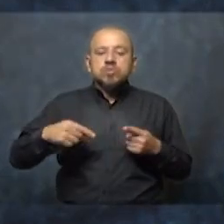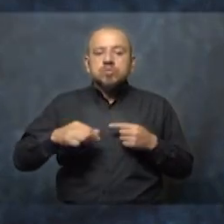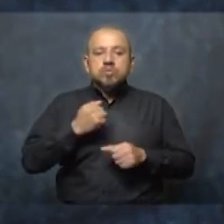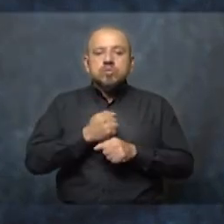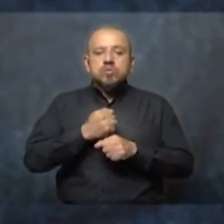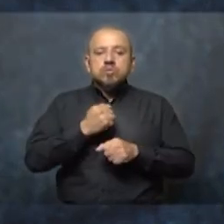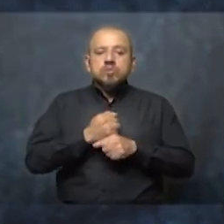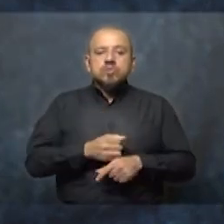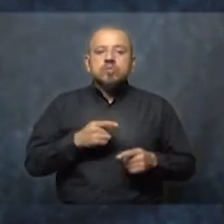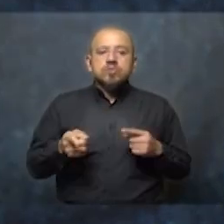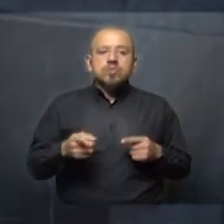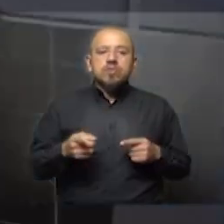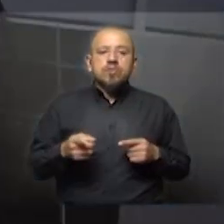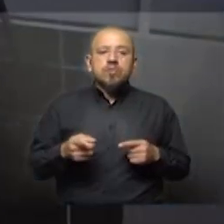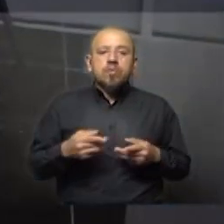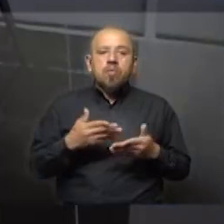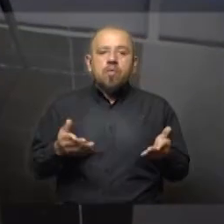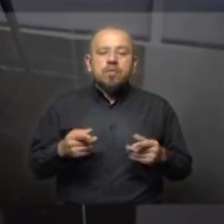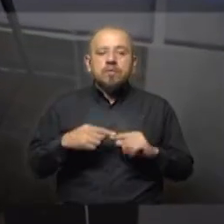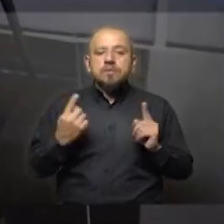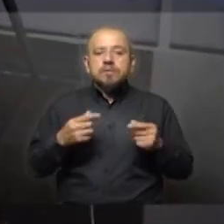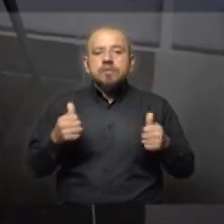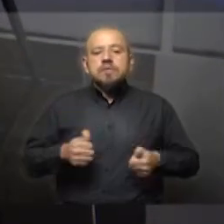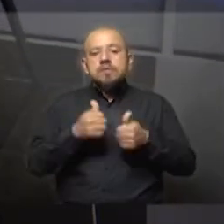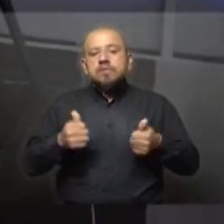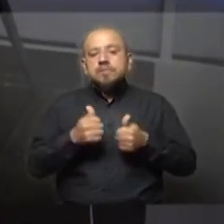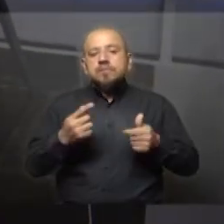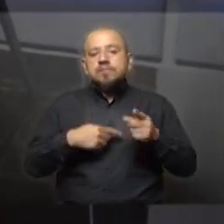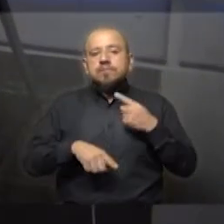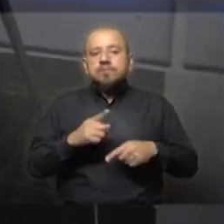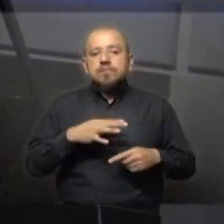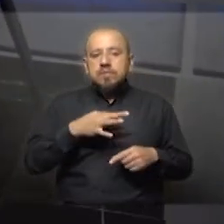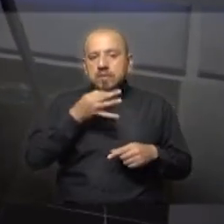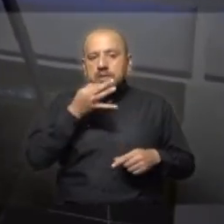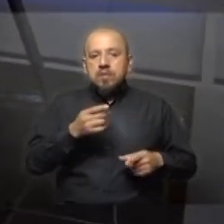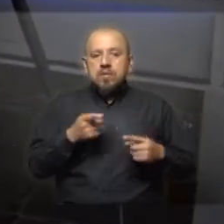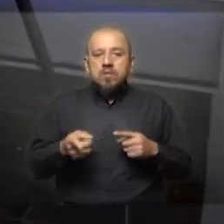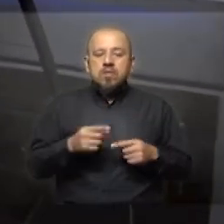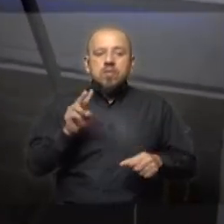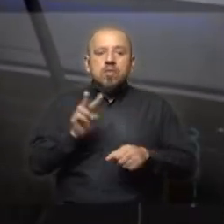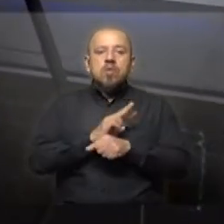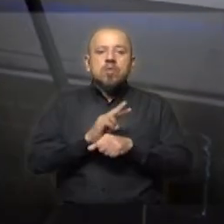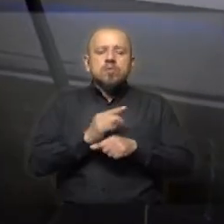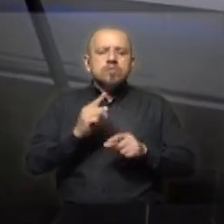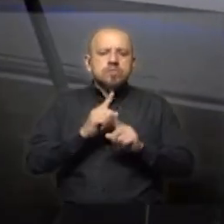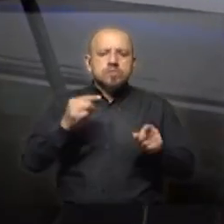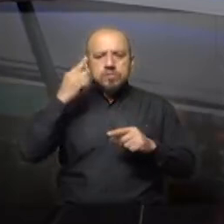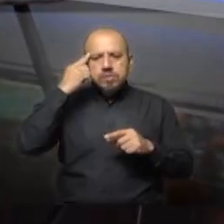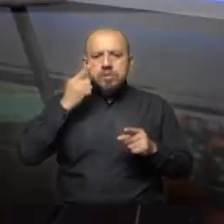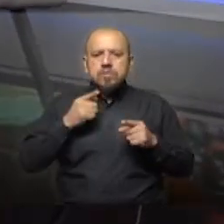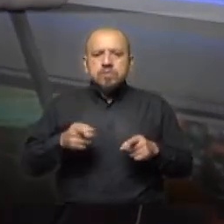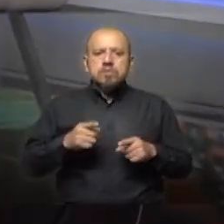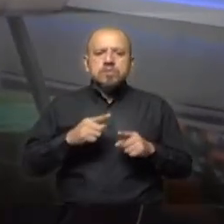trabajo de estas tareas de este de este conjunto de actividades Entonces cuando hablamos de del cuidado no estamos pensando en un